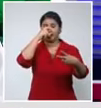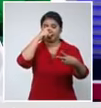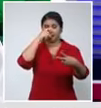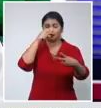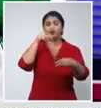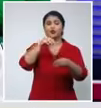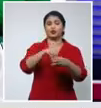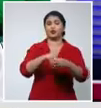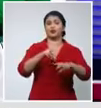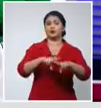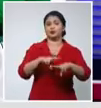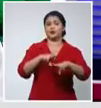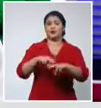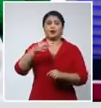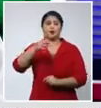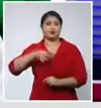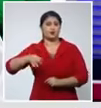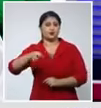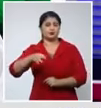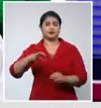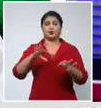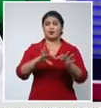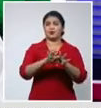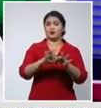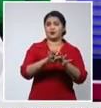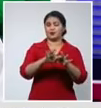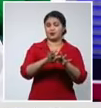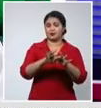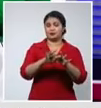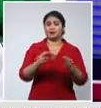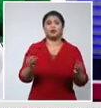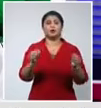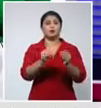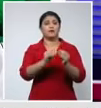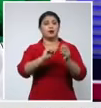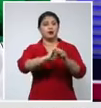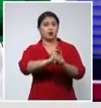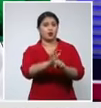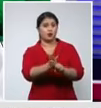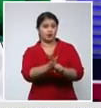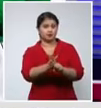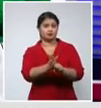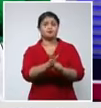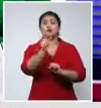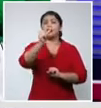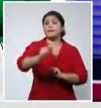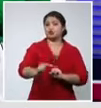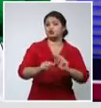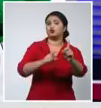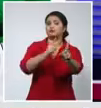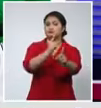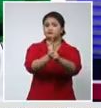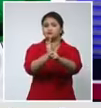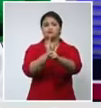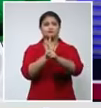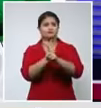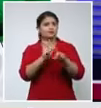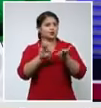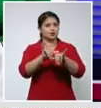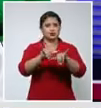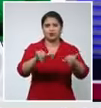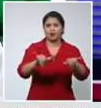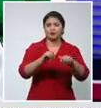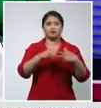del municipio de Guanabacoa, contacto de caso positivo también con una